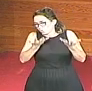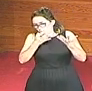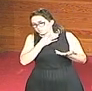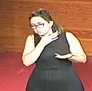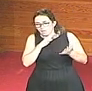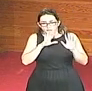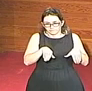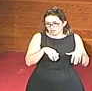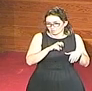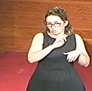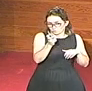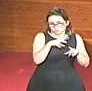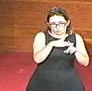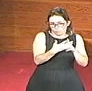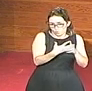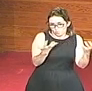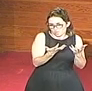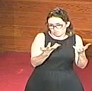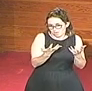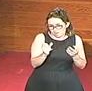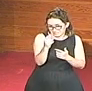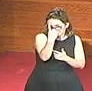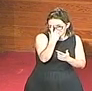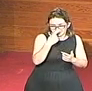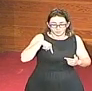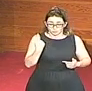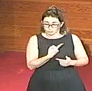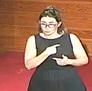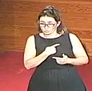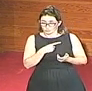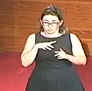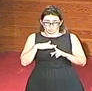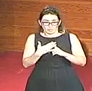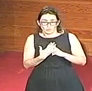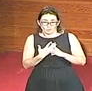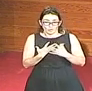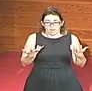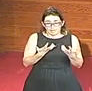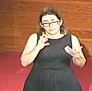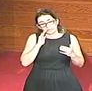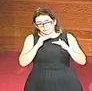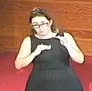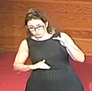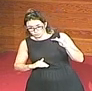urgentes. Y por desgracia, pues nuestro frente parece que no lo es tanto. Al final